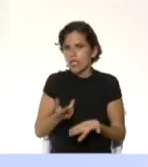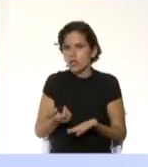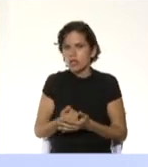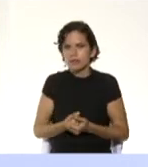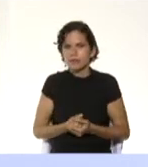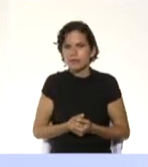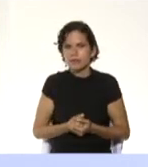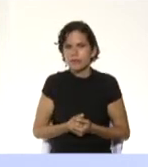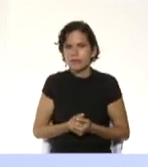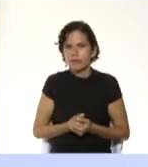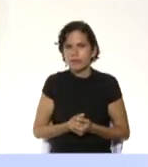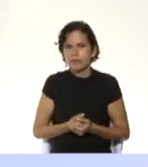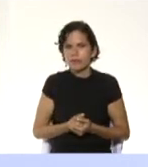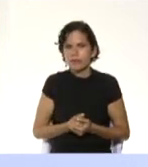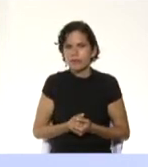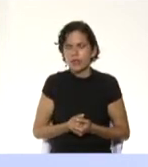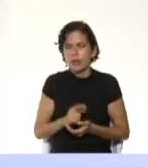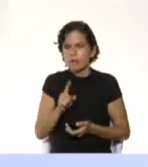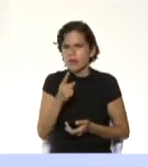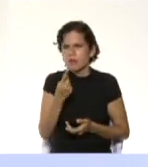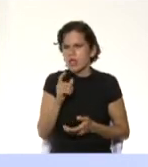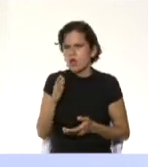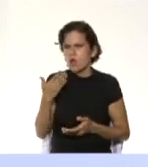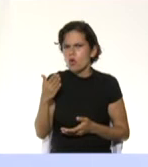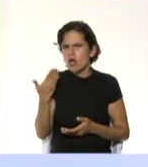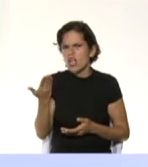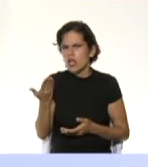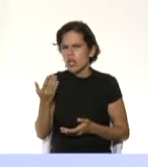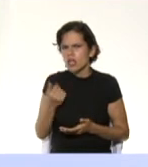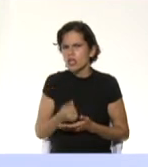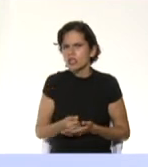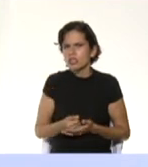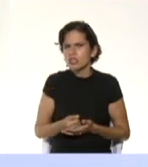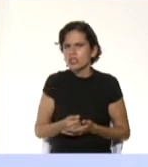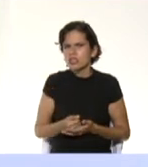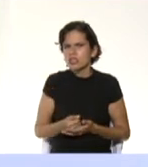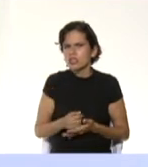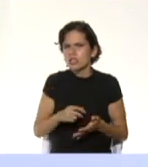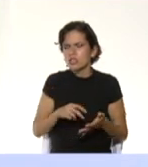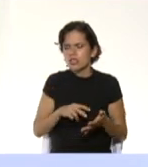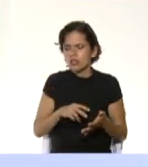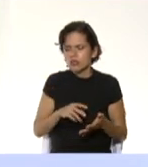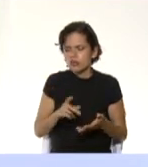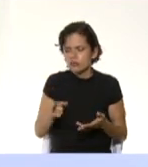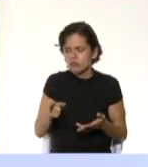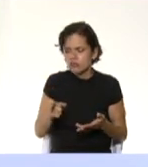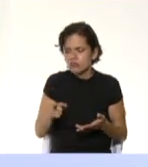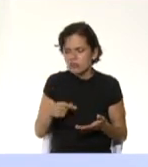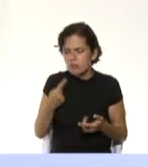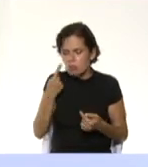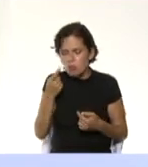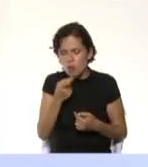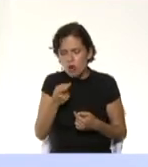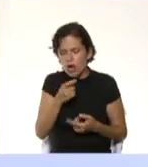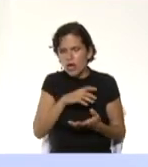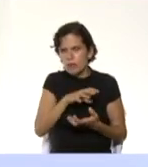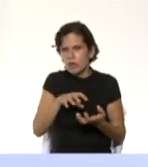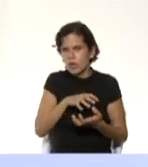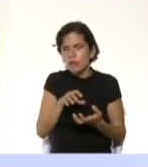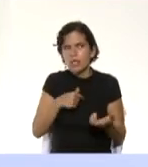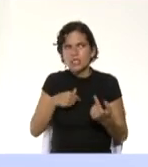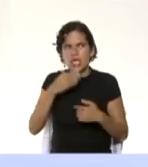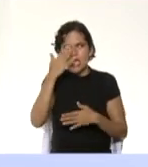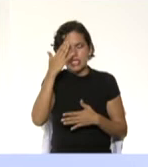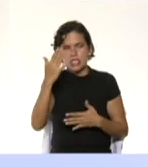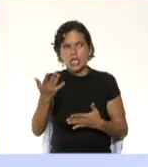segundo momento. Primero, ¿cuál es esa toma de decisiones? Definir el problema. ¿Qué problema tengo? Bueno, ya sé que el problema